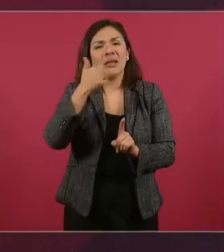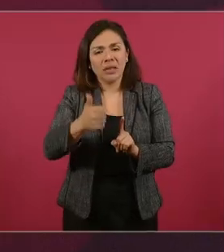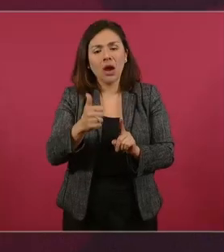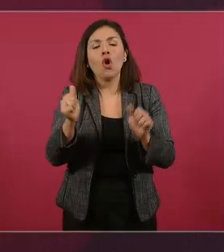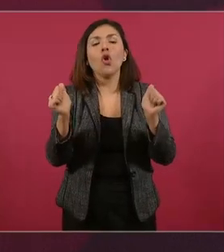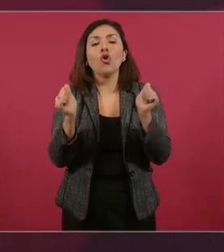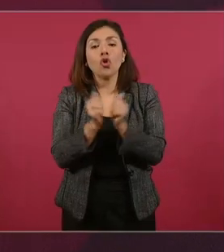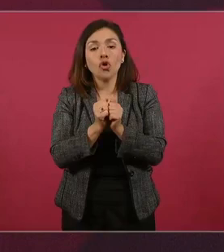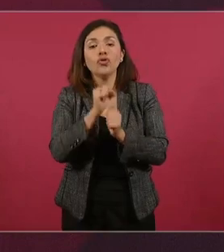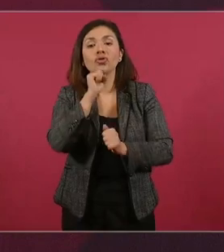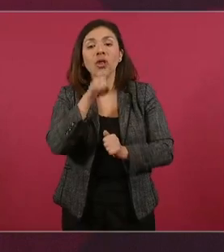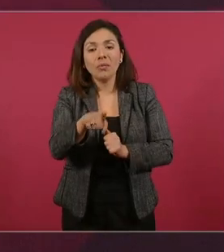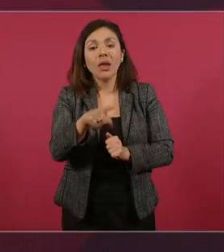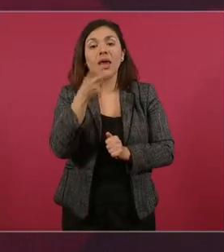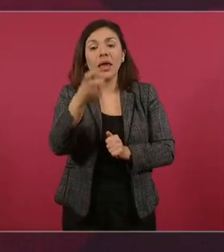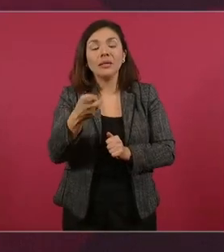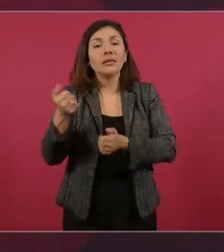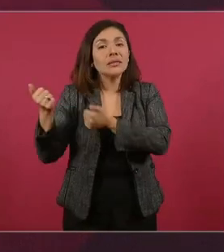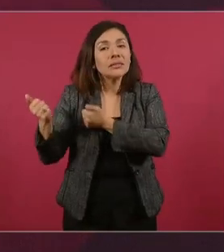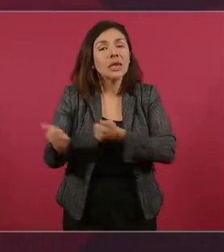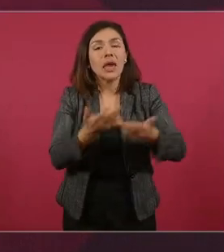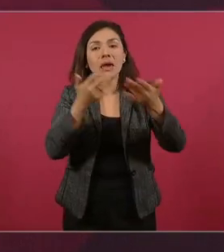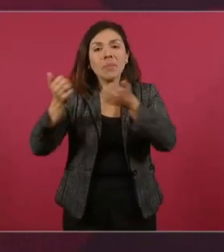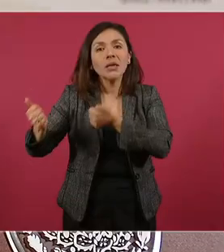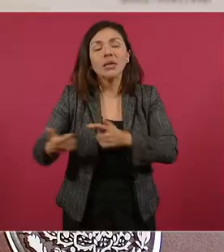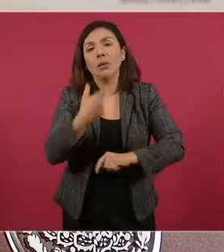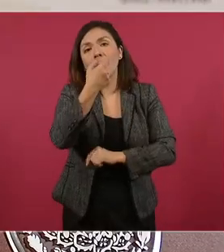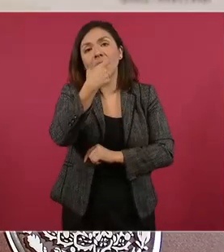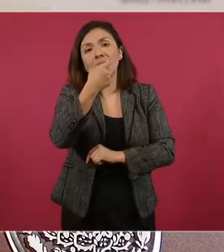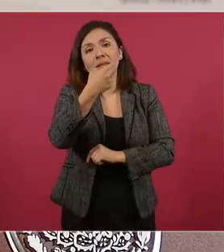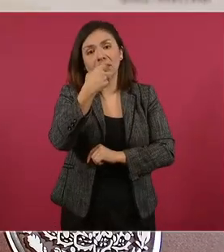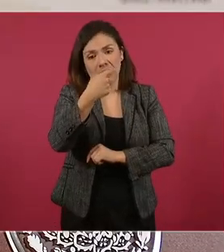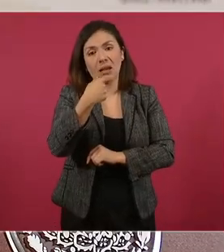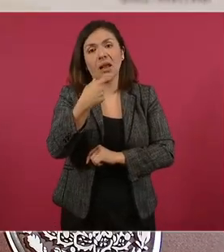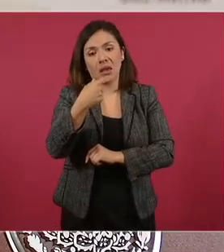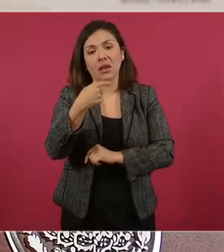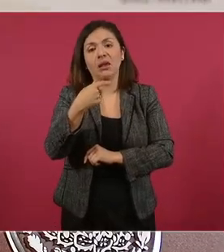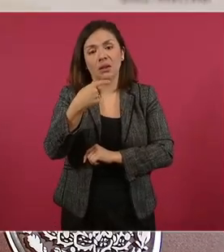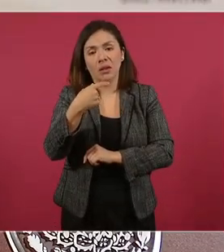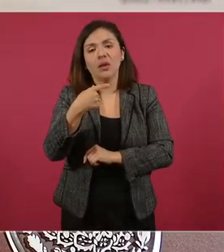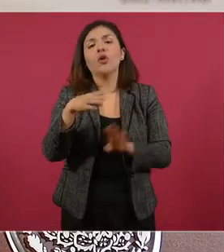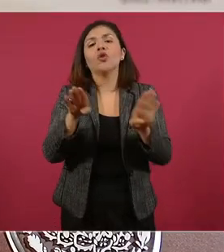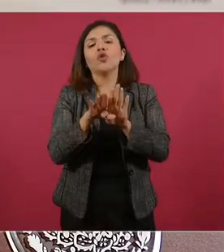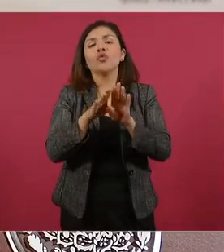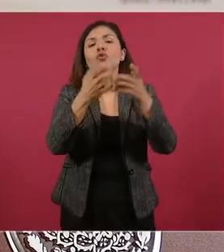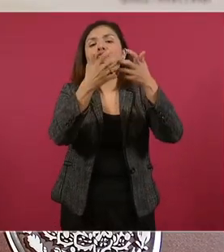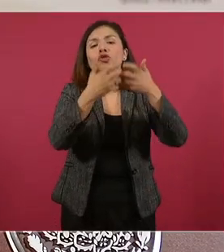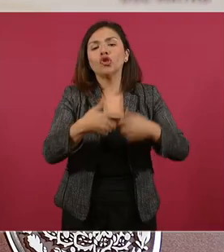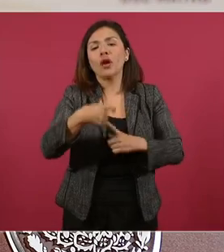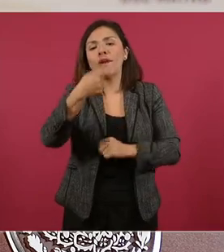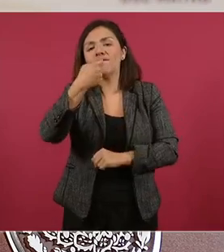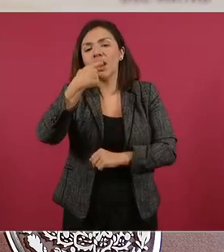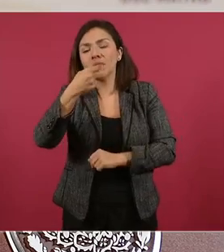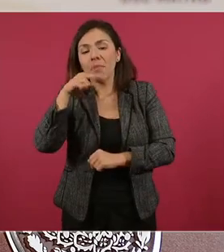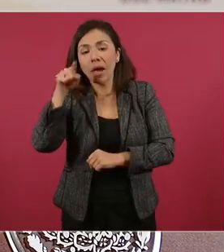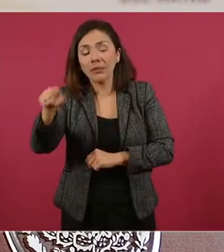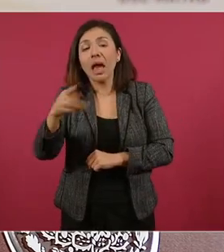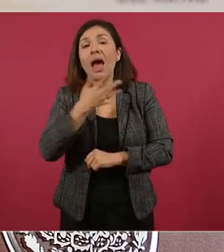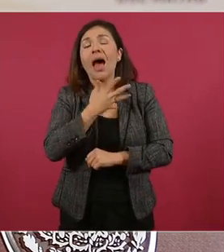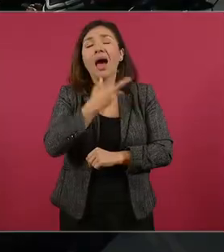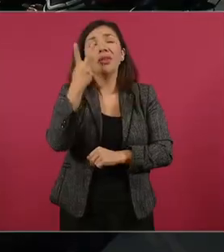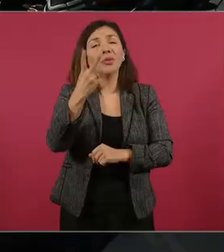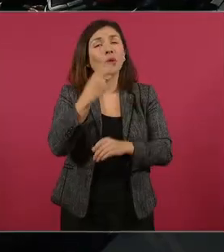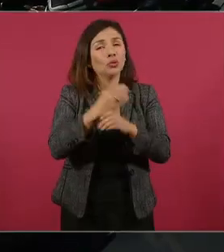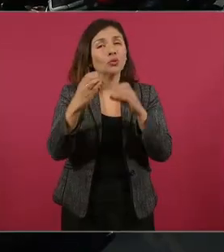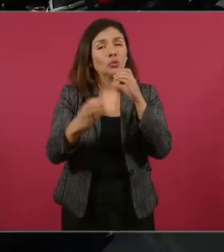incluyendo la distribución, el abasto de medicamentos, el funcionamiento de la farmacia. Y son dos